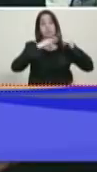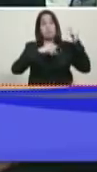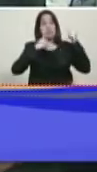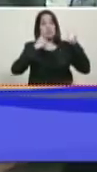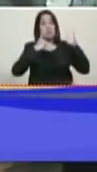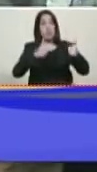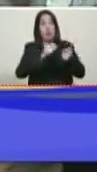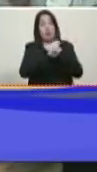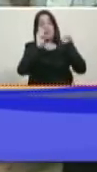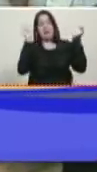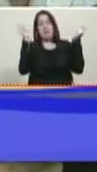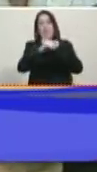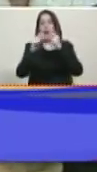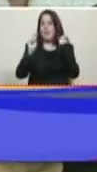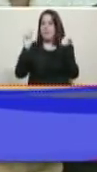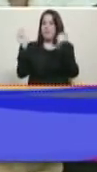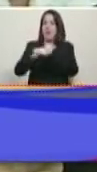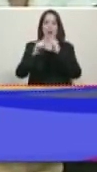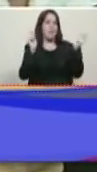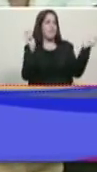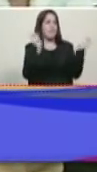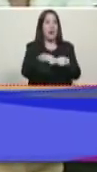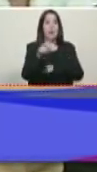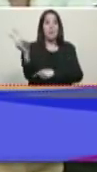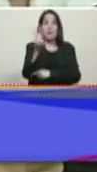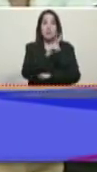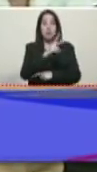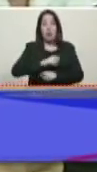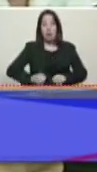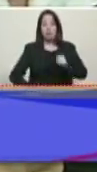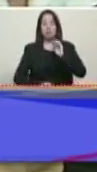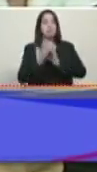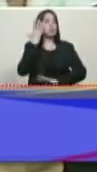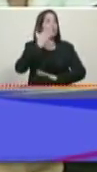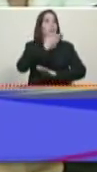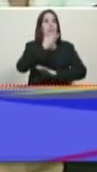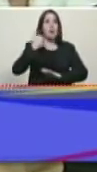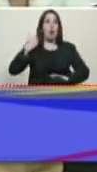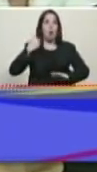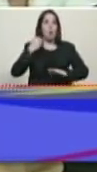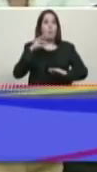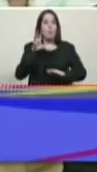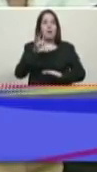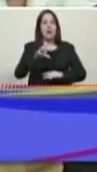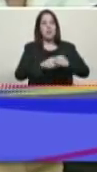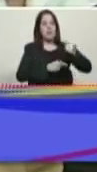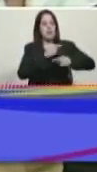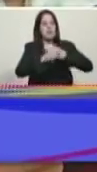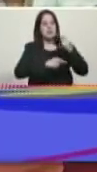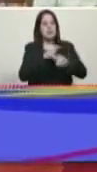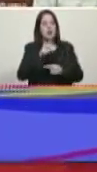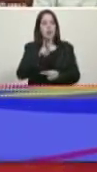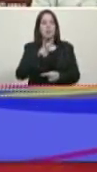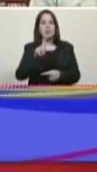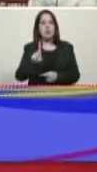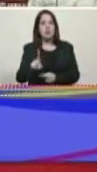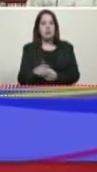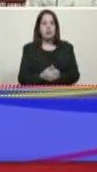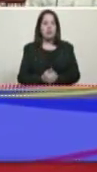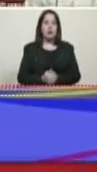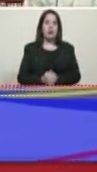van a transformar a venezuela y la van a convertir en un país del siglo 21 un país moderno